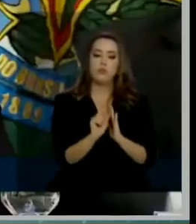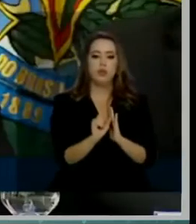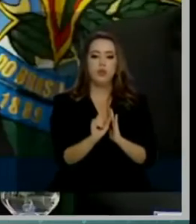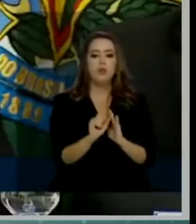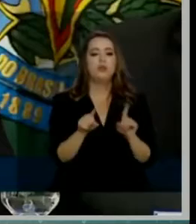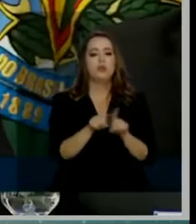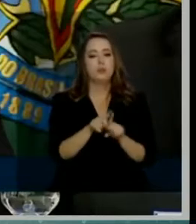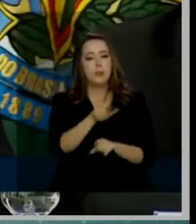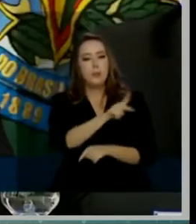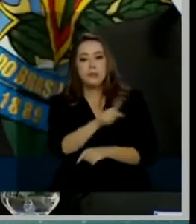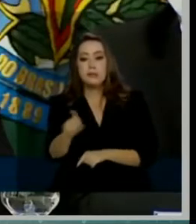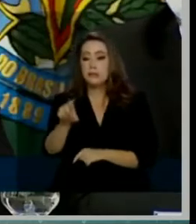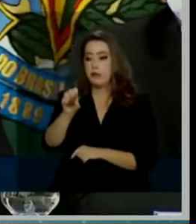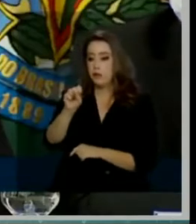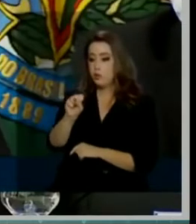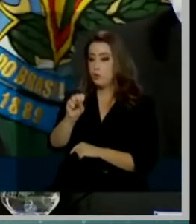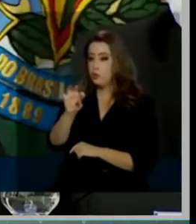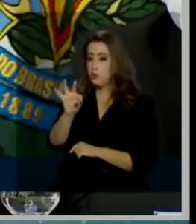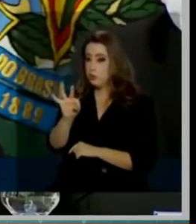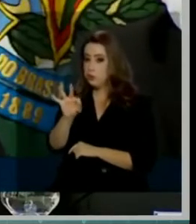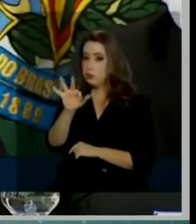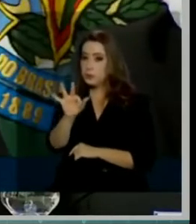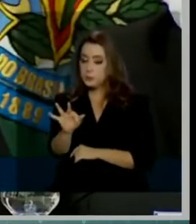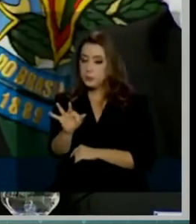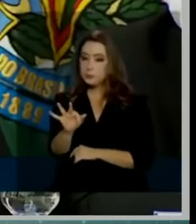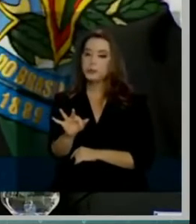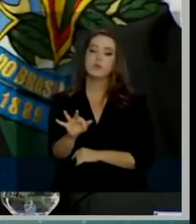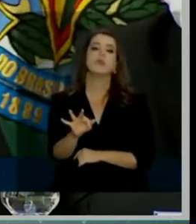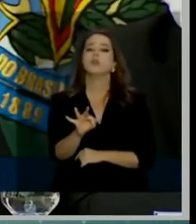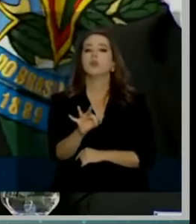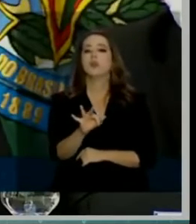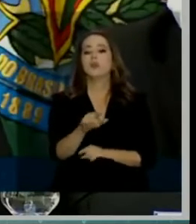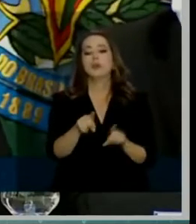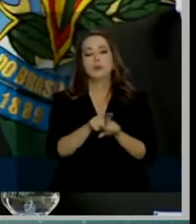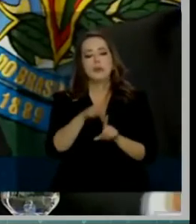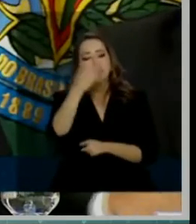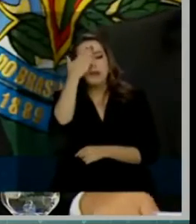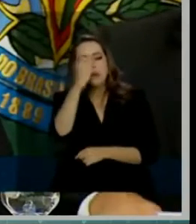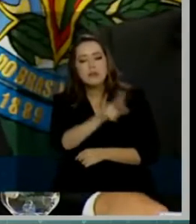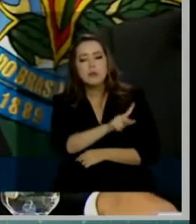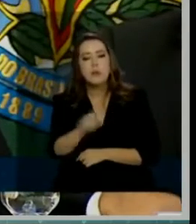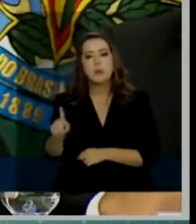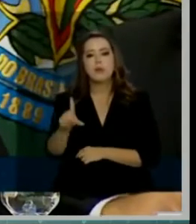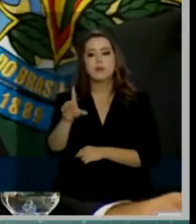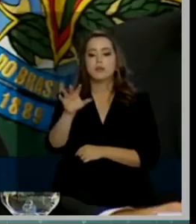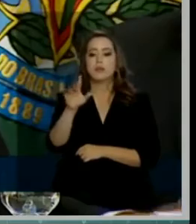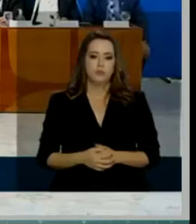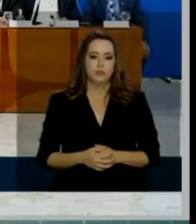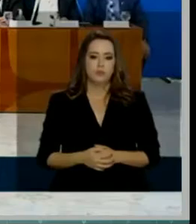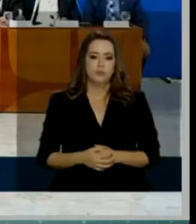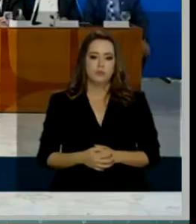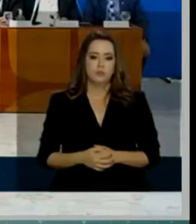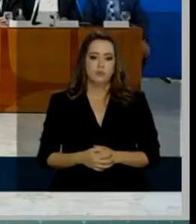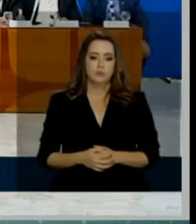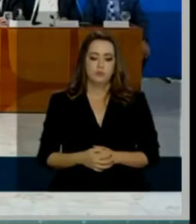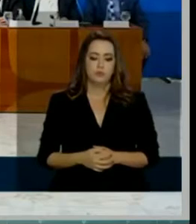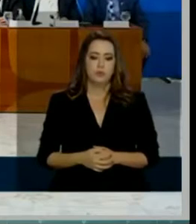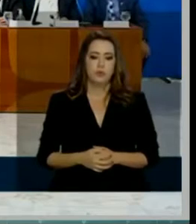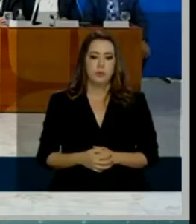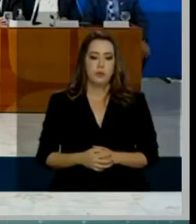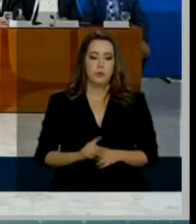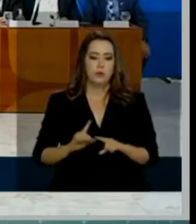que sean suspendidos por 4 meses los trabajadores brasileños sin recibir salario.